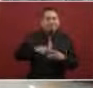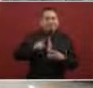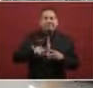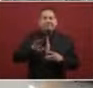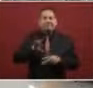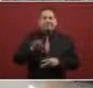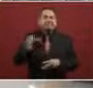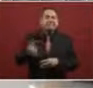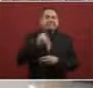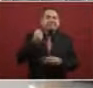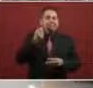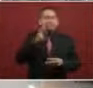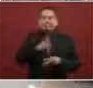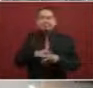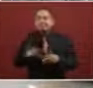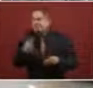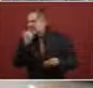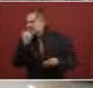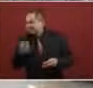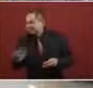¿Cómo?